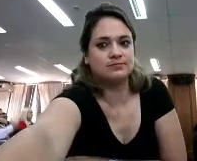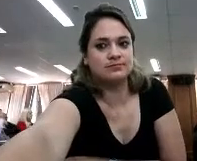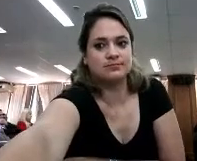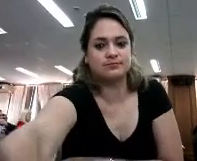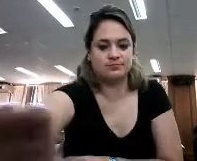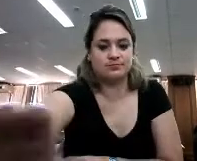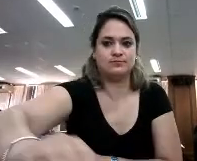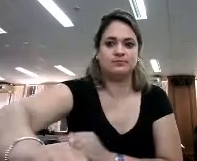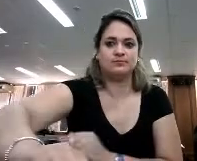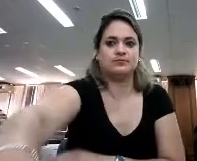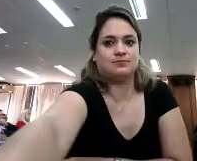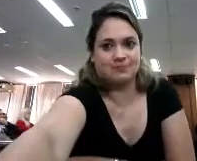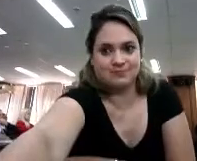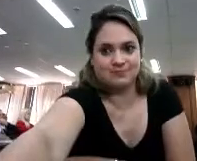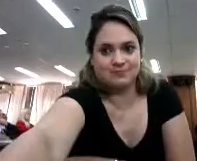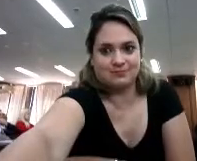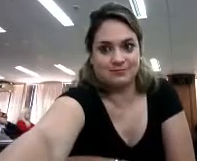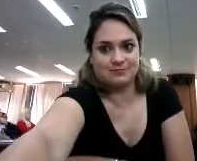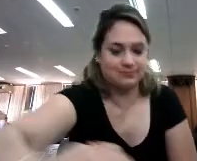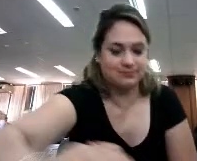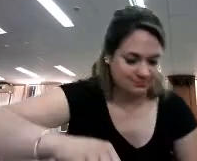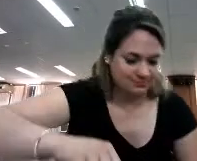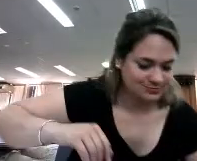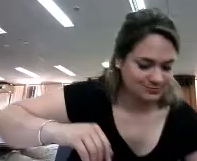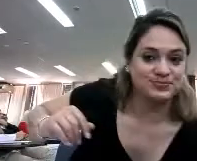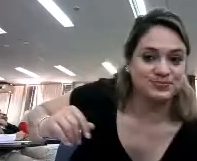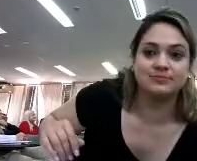Ya lo dijimos, ya lo dijimos. Bueno,